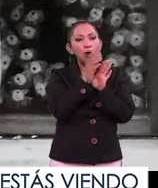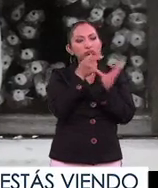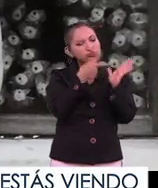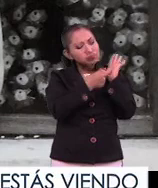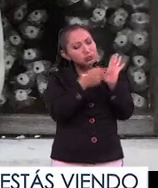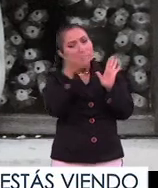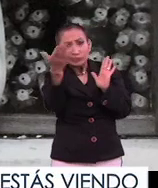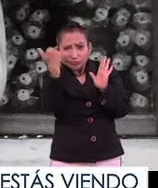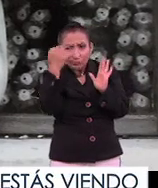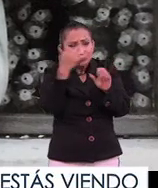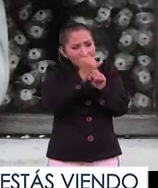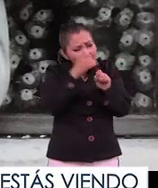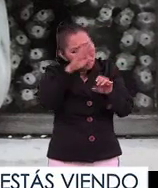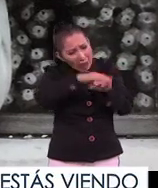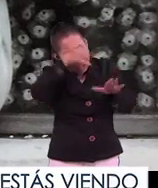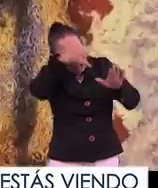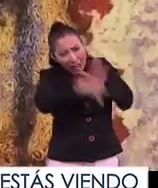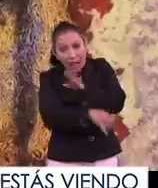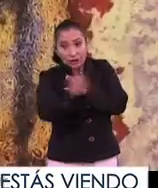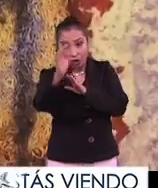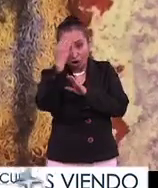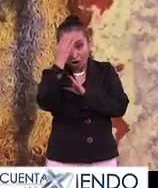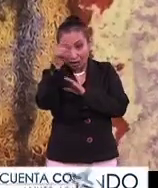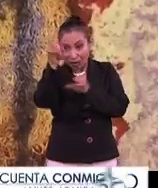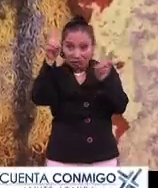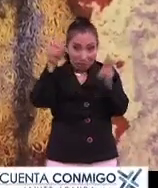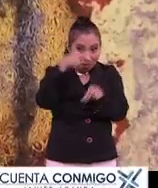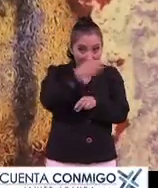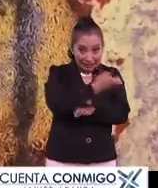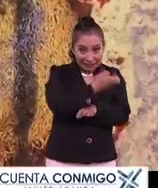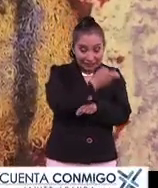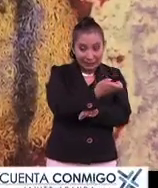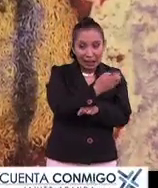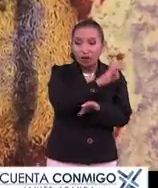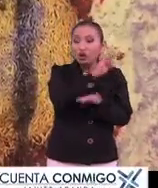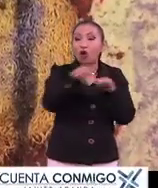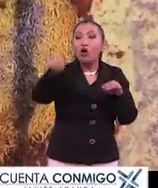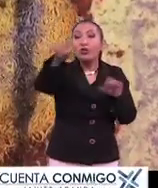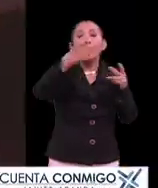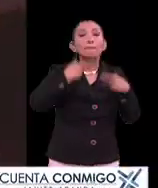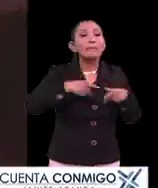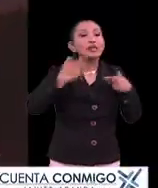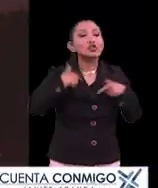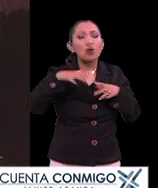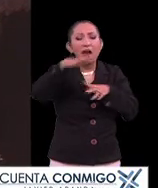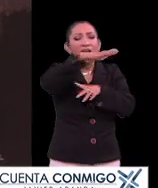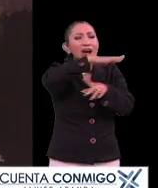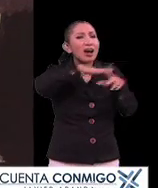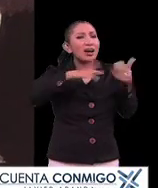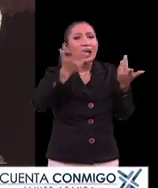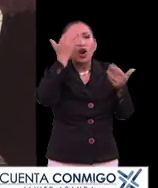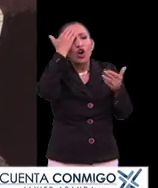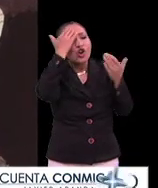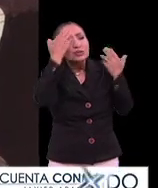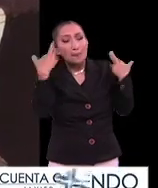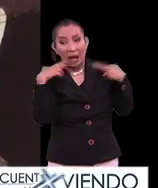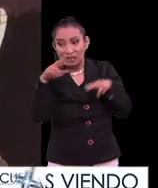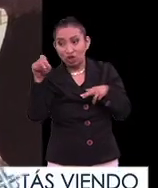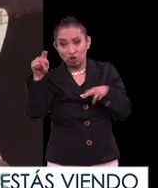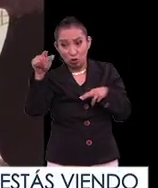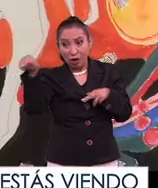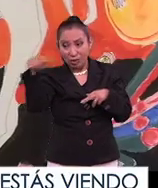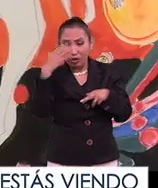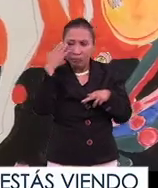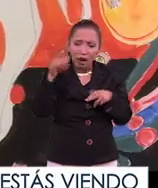convocando a investigadores, ¿no? que conocieran del tema, y a toda la gente que hay alrededor, que conoce al maestro